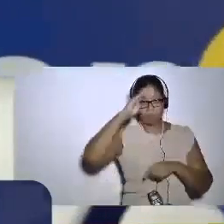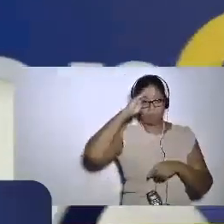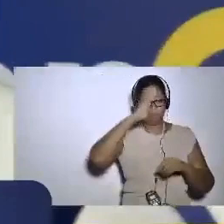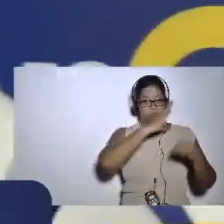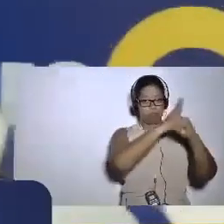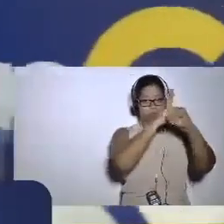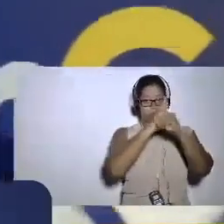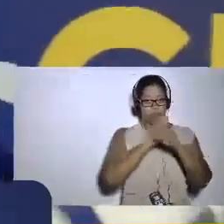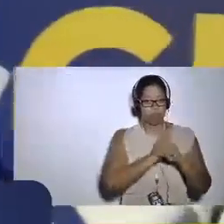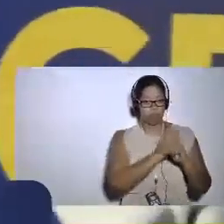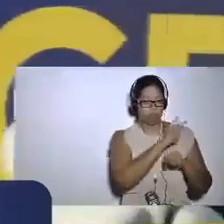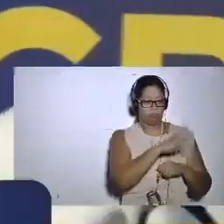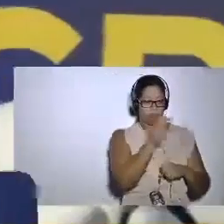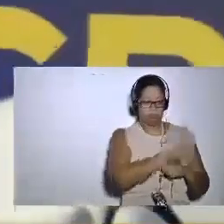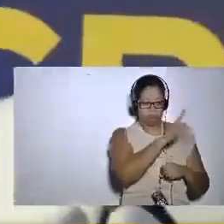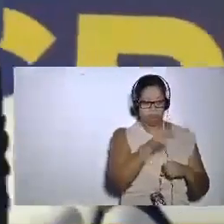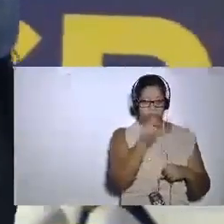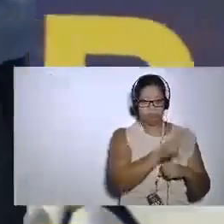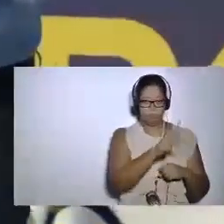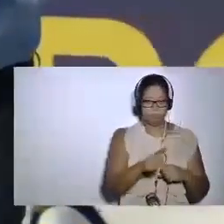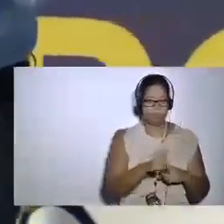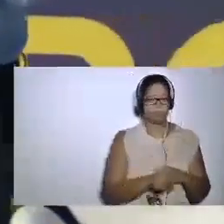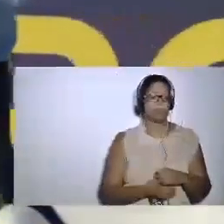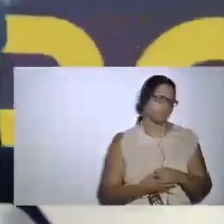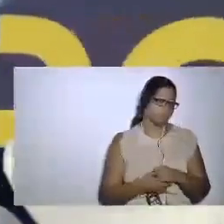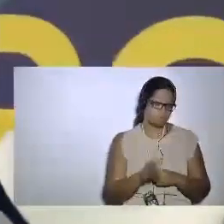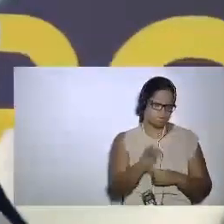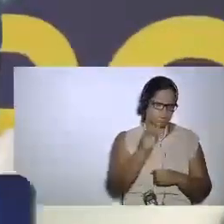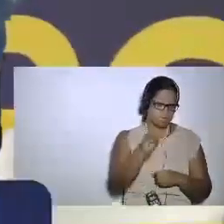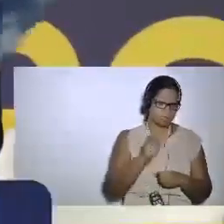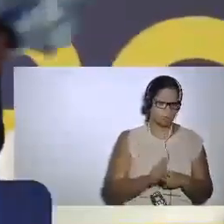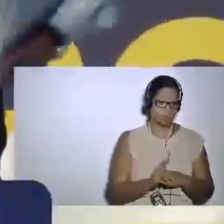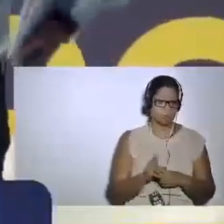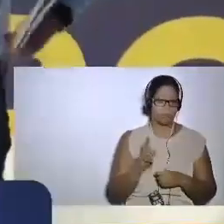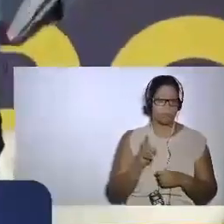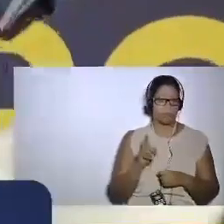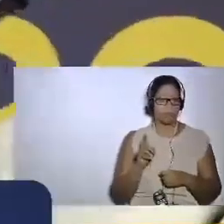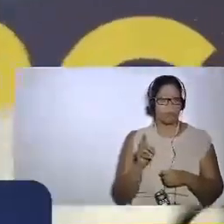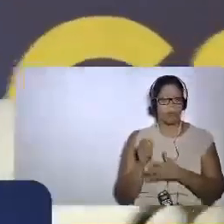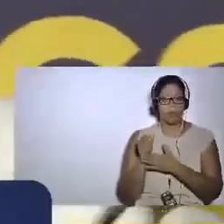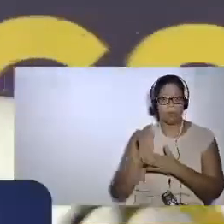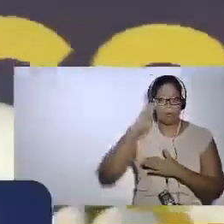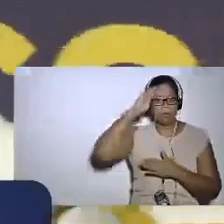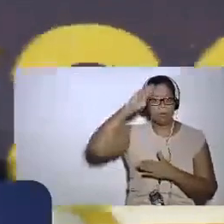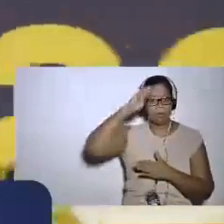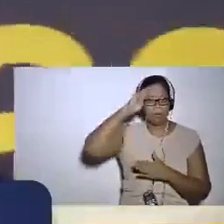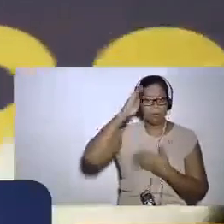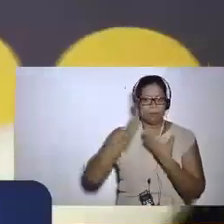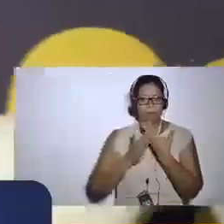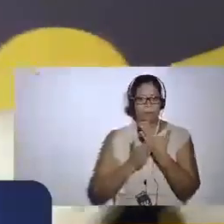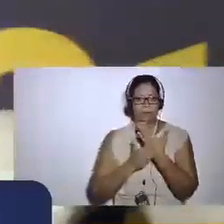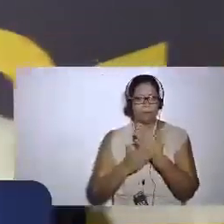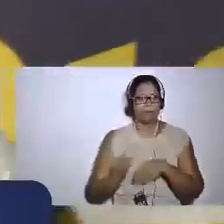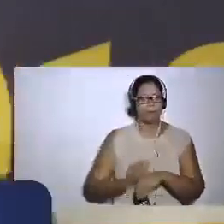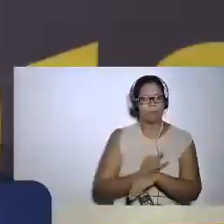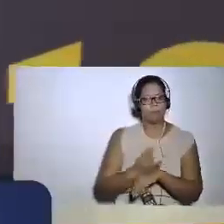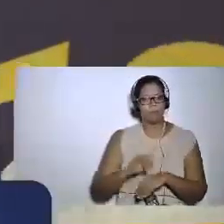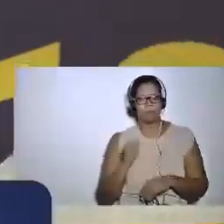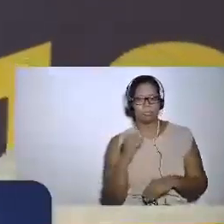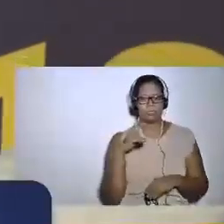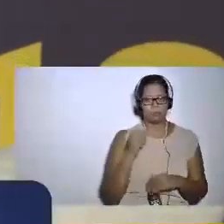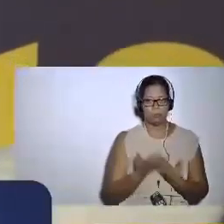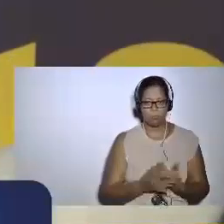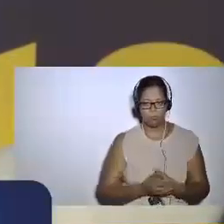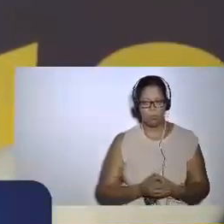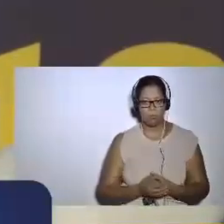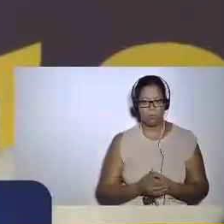incluyendo prohibiciones militares. Cristina, ¿qué predice con la utilización con la parte militar?